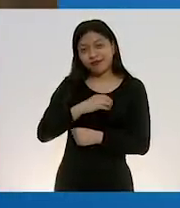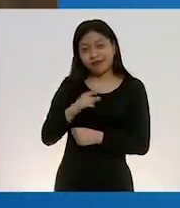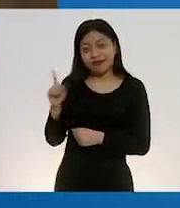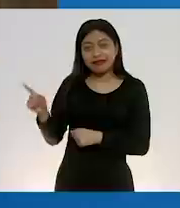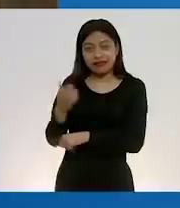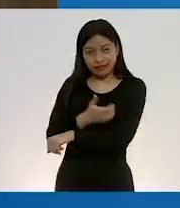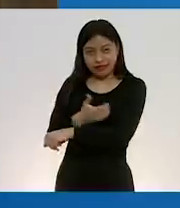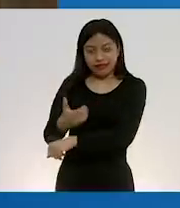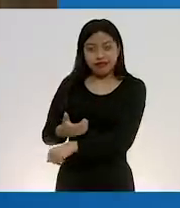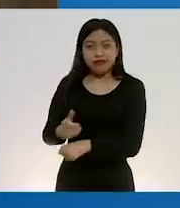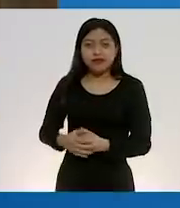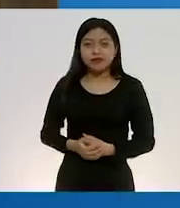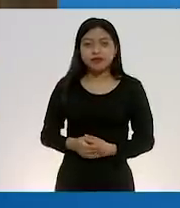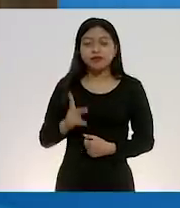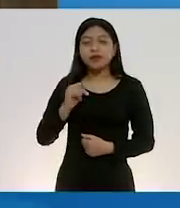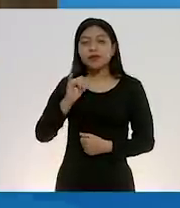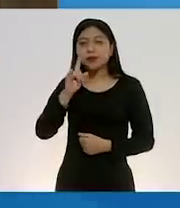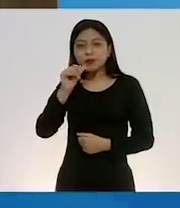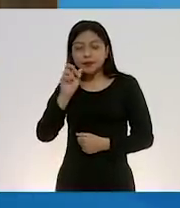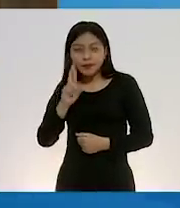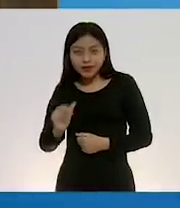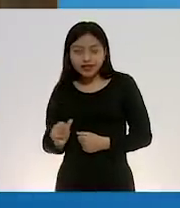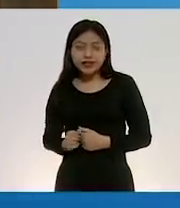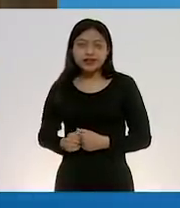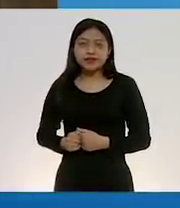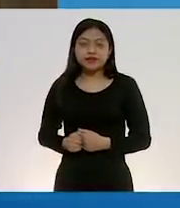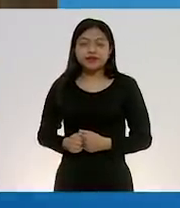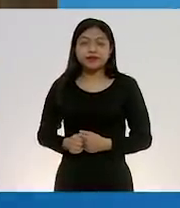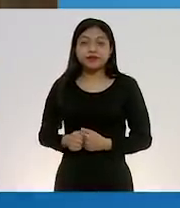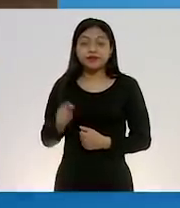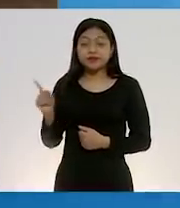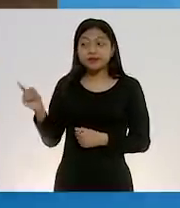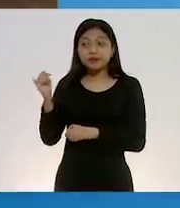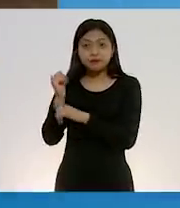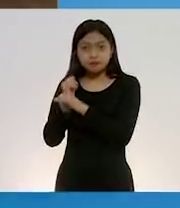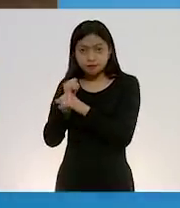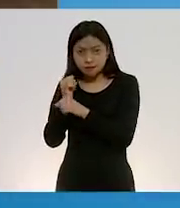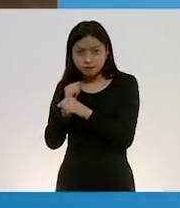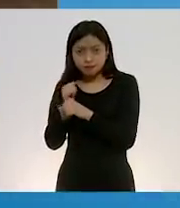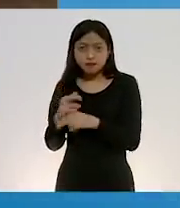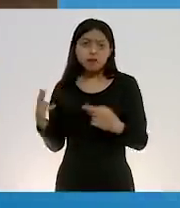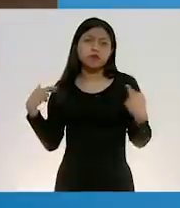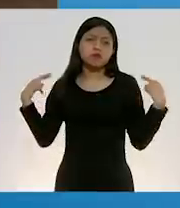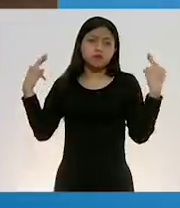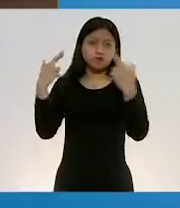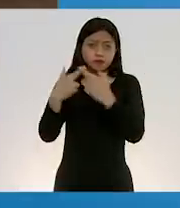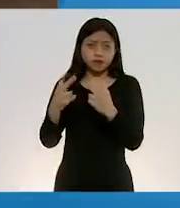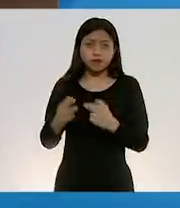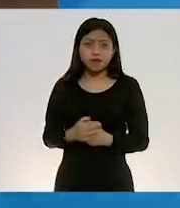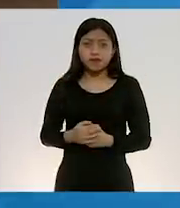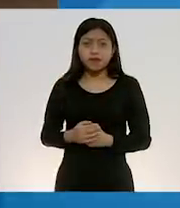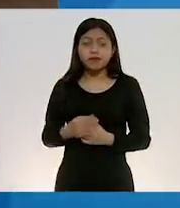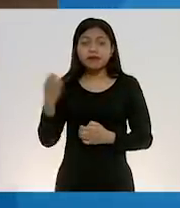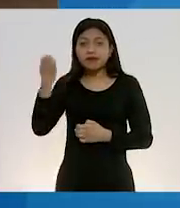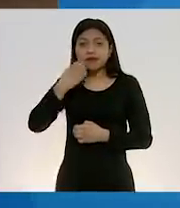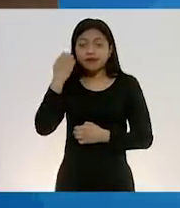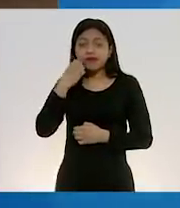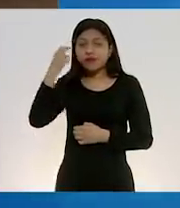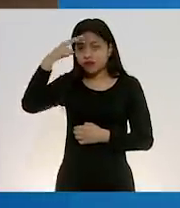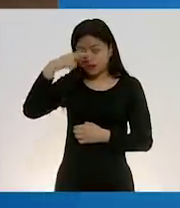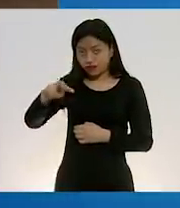colega Pilar Gonzalo Aispuru, investigadora, profesora del Colegio de